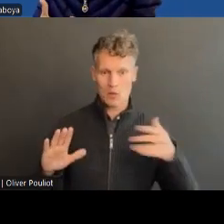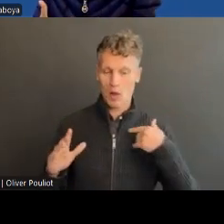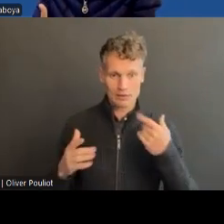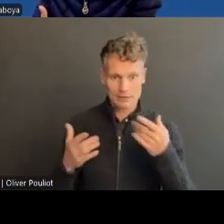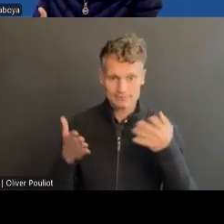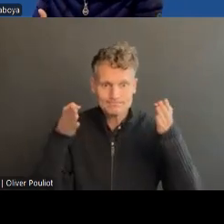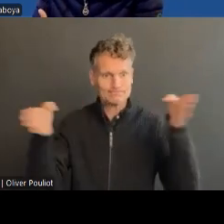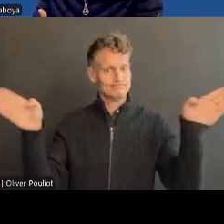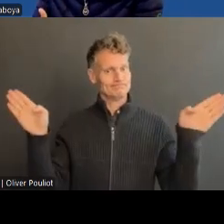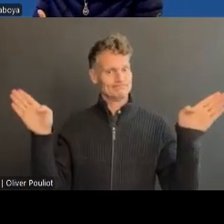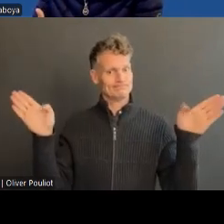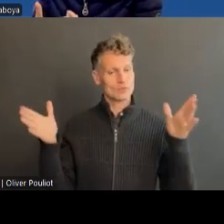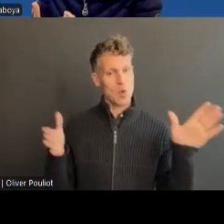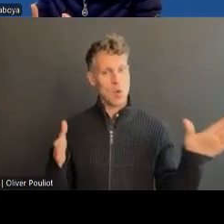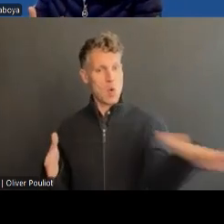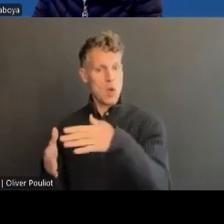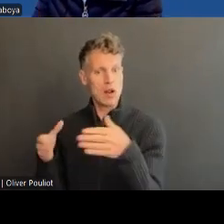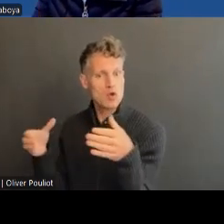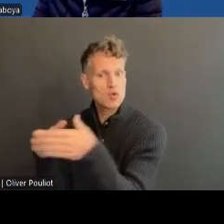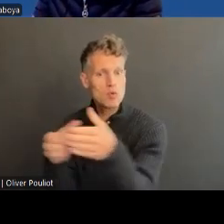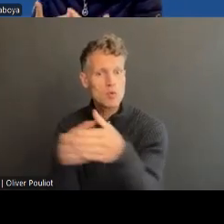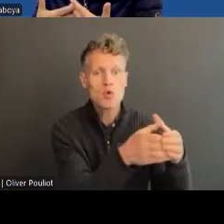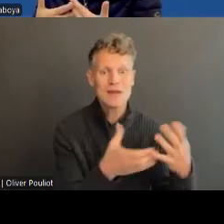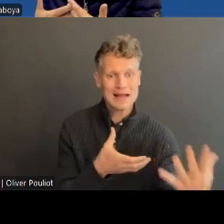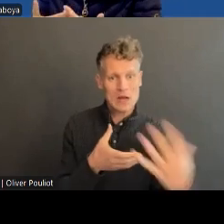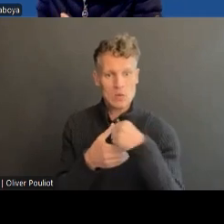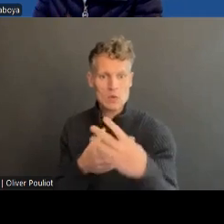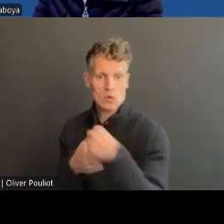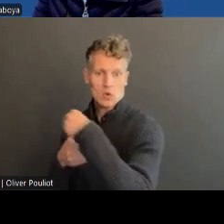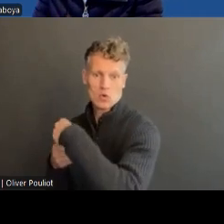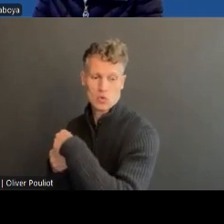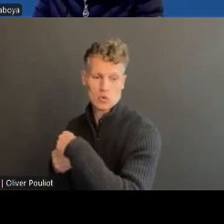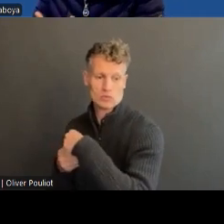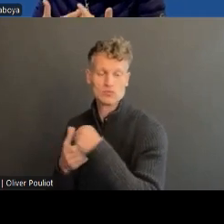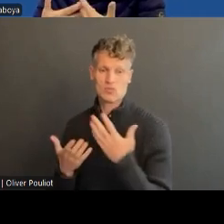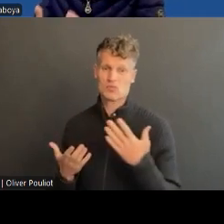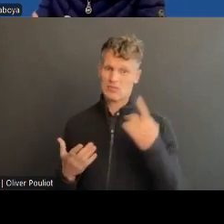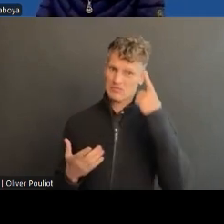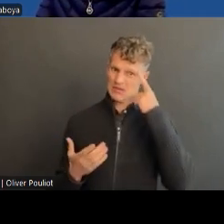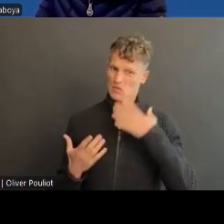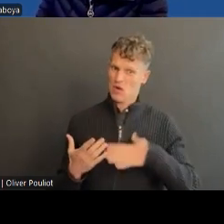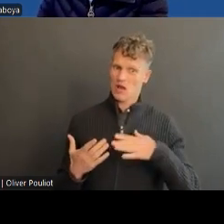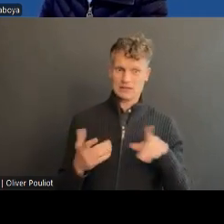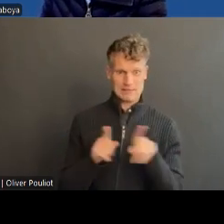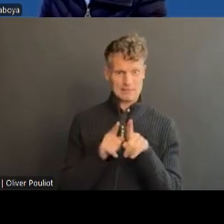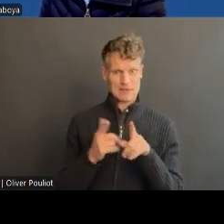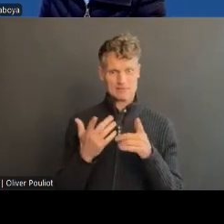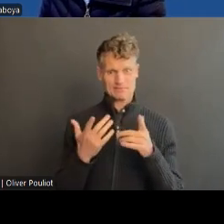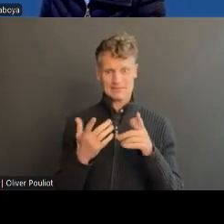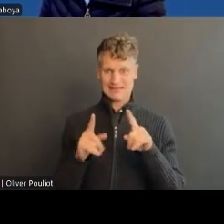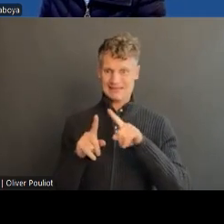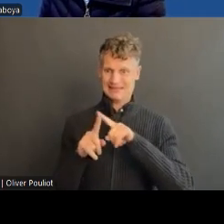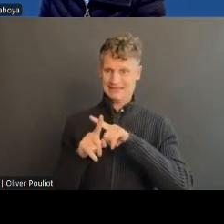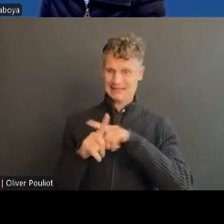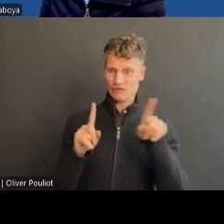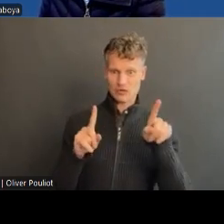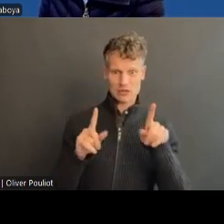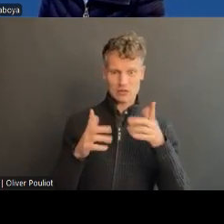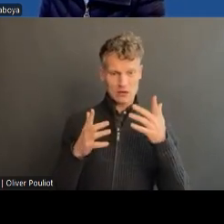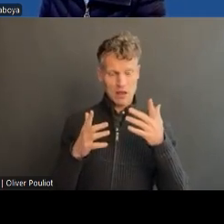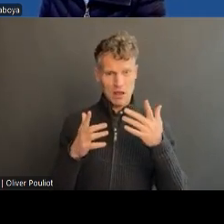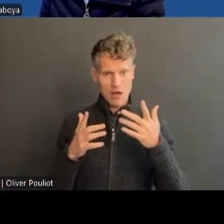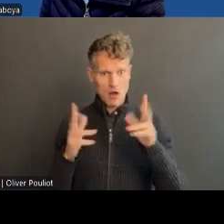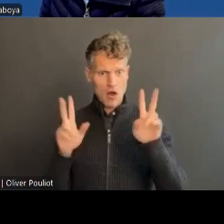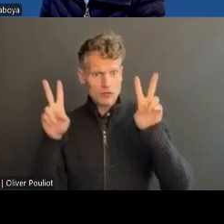Ahora le prestamos atención a estas áreas que se enfocan en otras cosas y que tienen áreas en